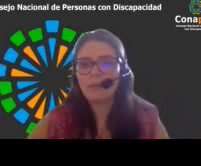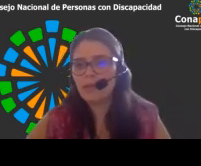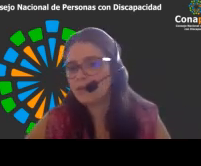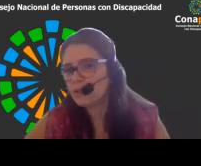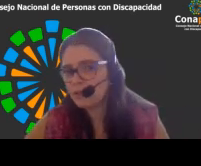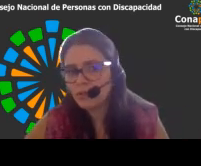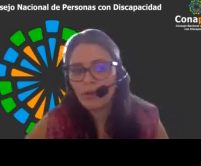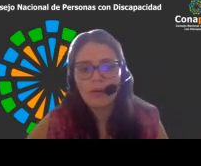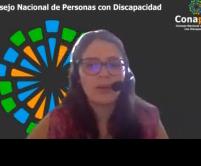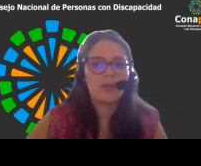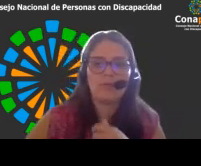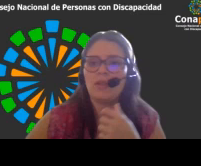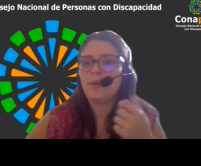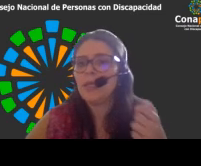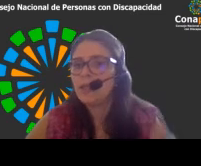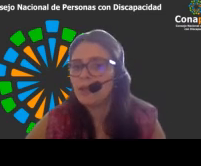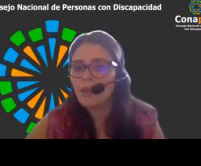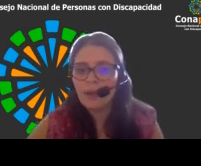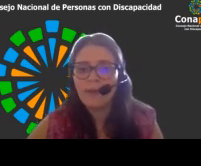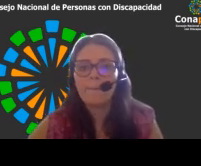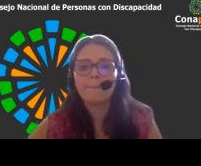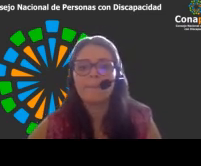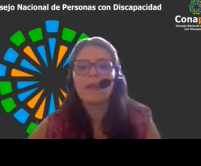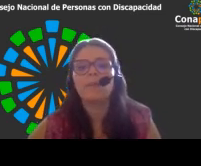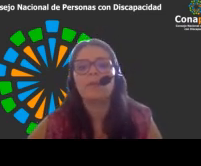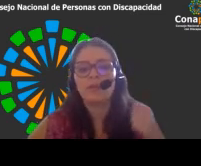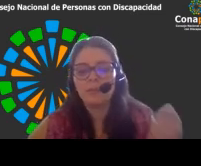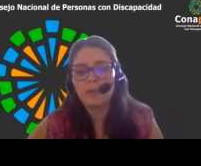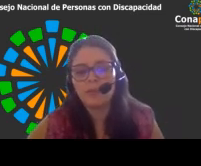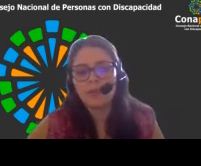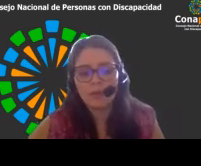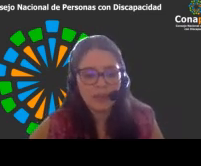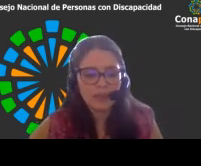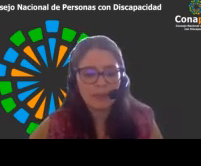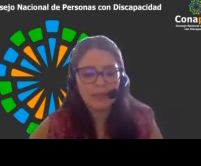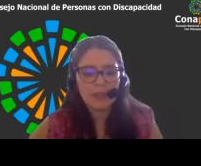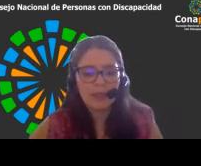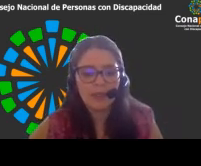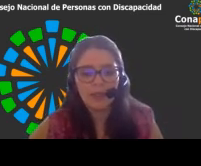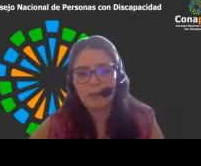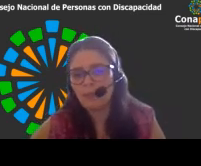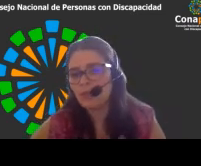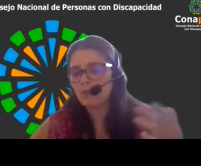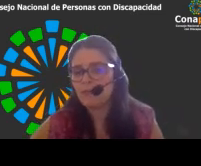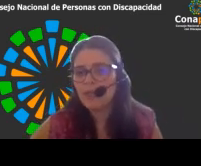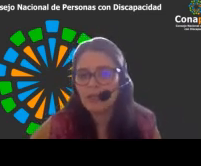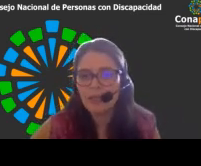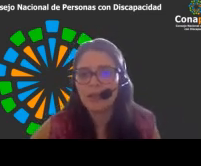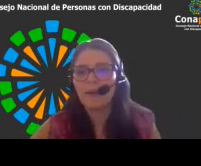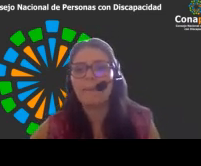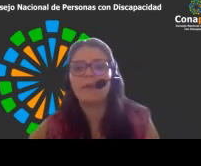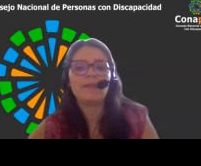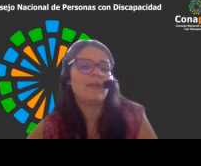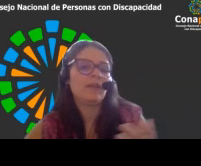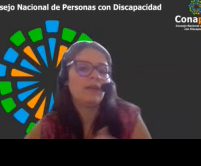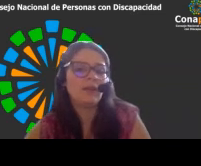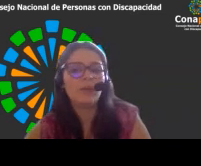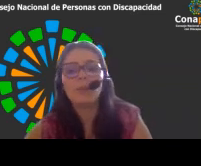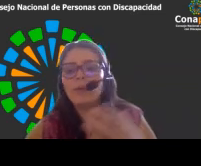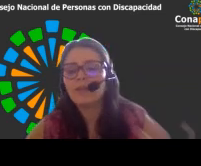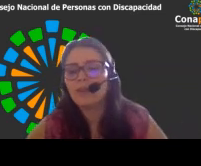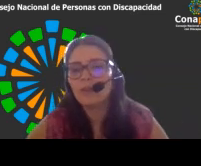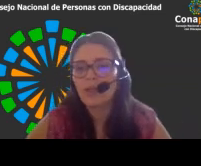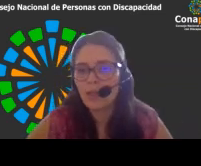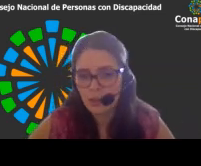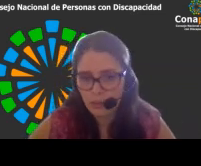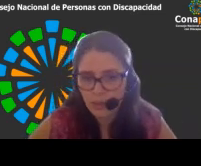carrera que administración que contabilidad bueno esas personas con discapacidad puede ser física puede ser